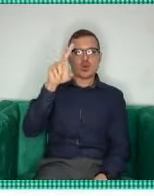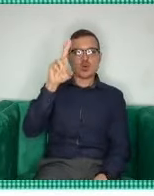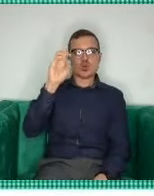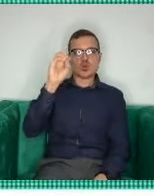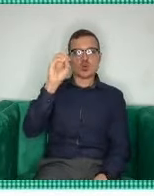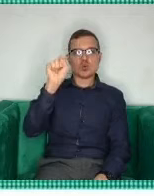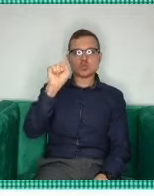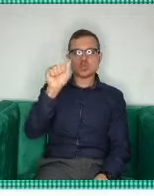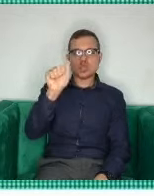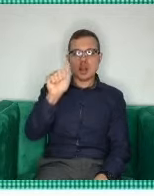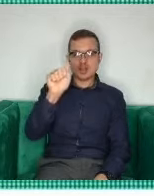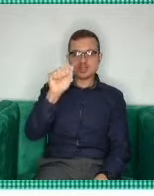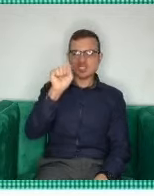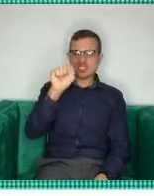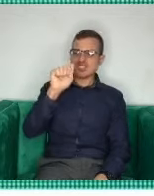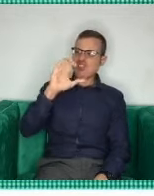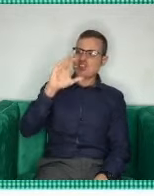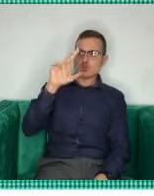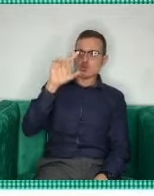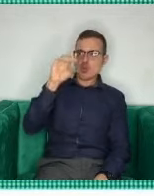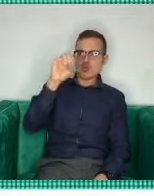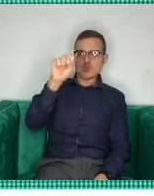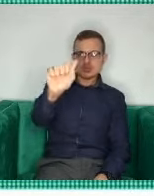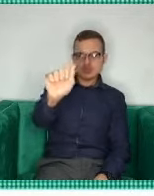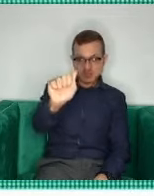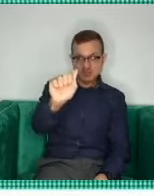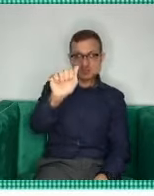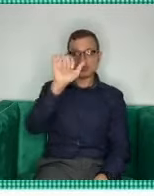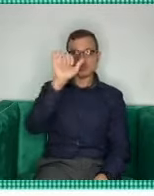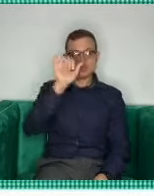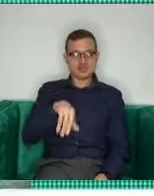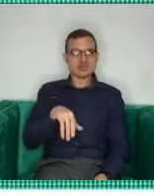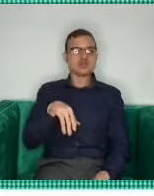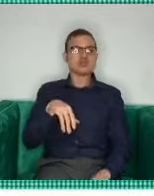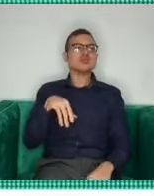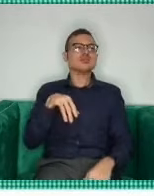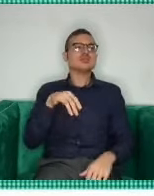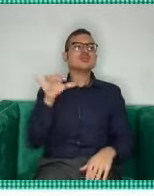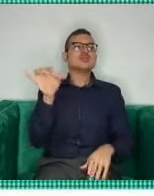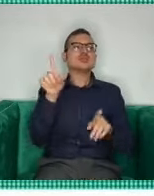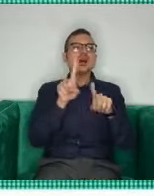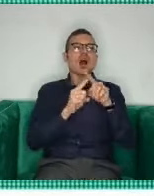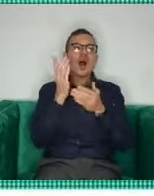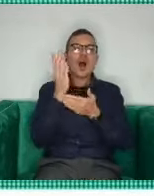monosodio glutamato, que también se encuentra en las comidas preparadas,